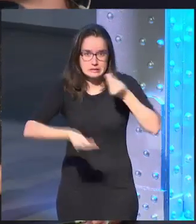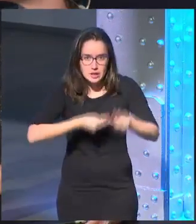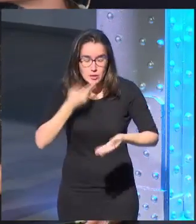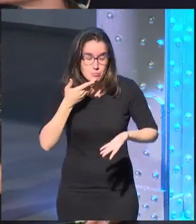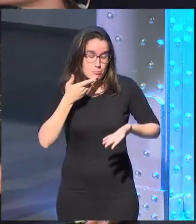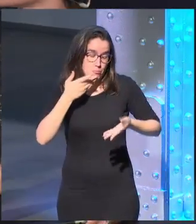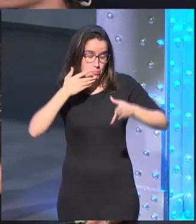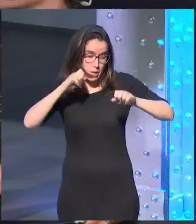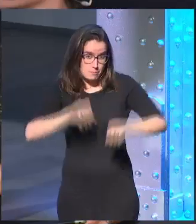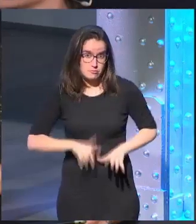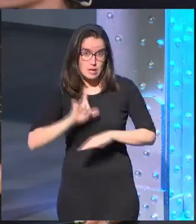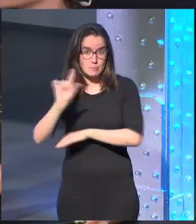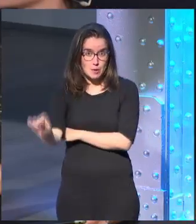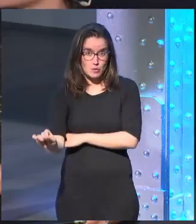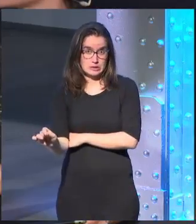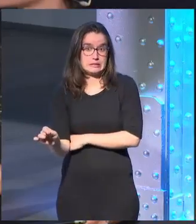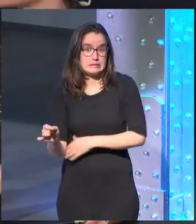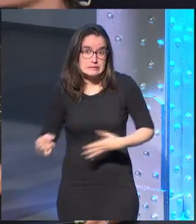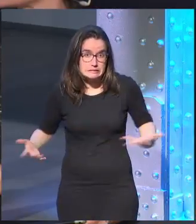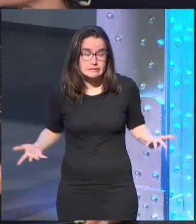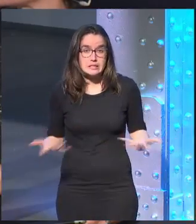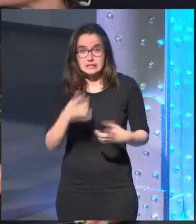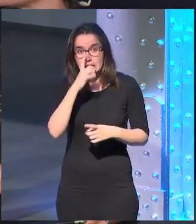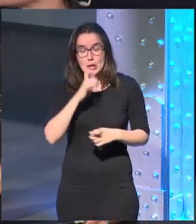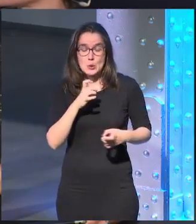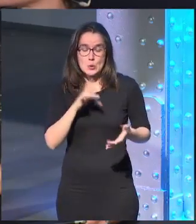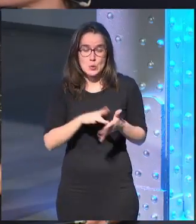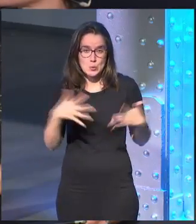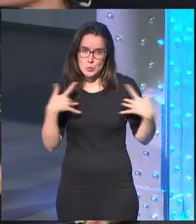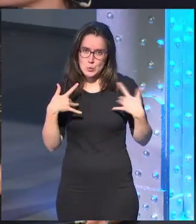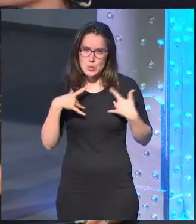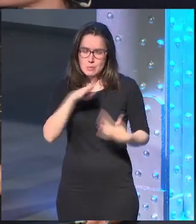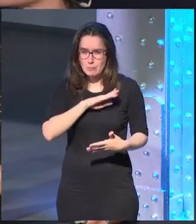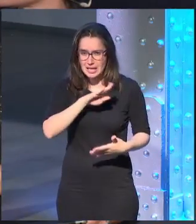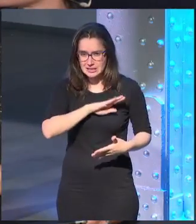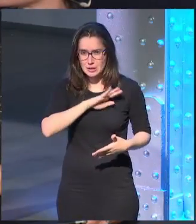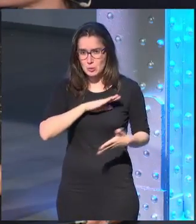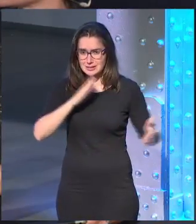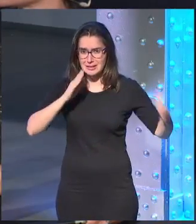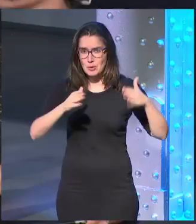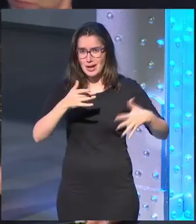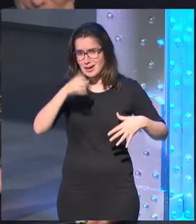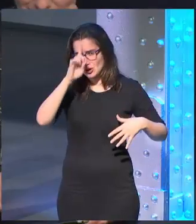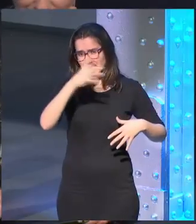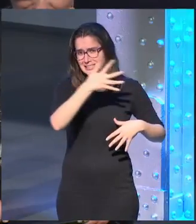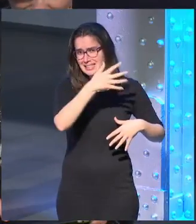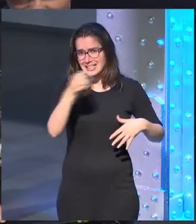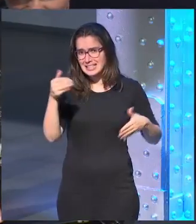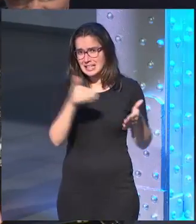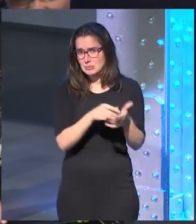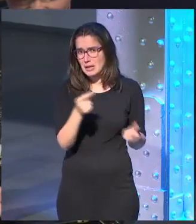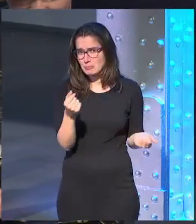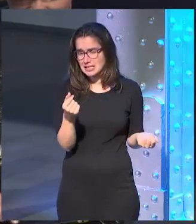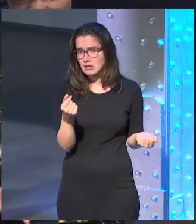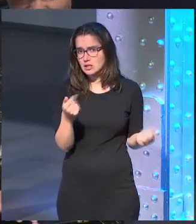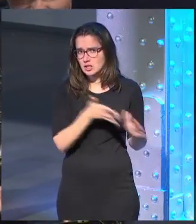fui. La verdad que con una mano delante y otra detrás, ese año lo pasé muy mal porque yo en aquel momento, no sé si me pagaban unas 500.000 pelas de aquel momento, era